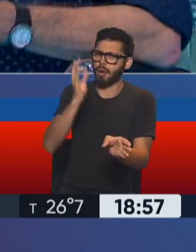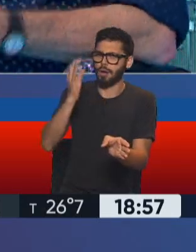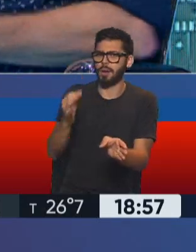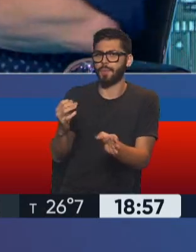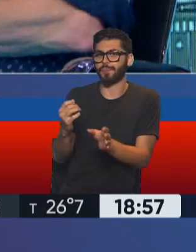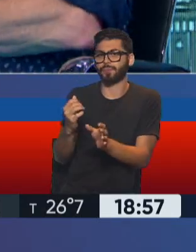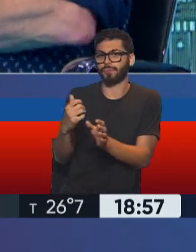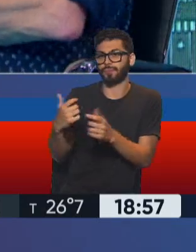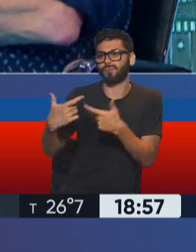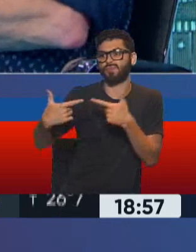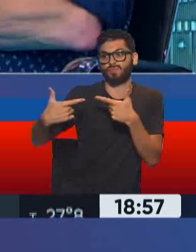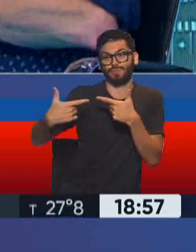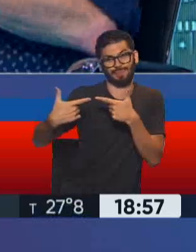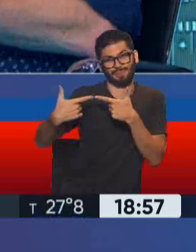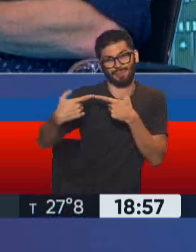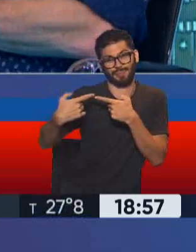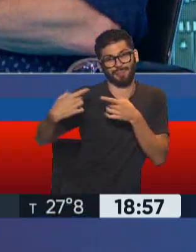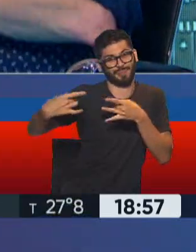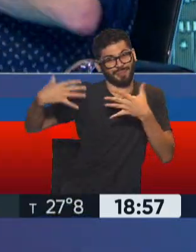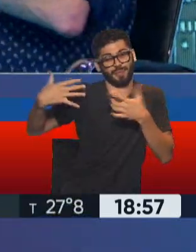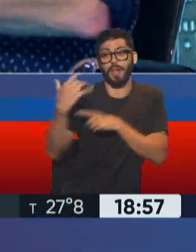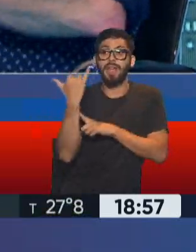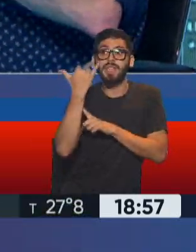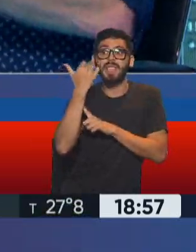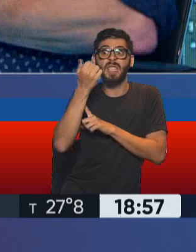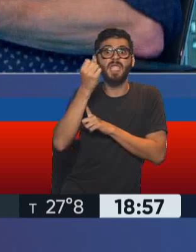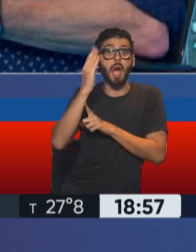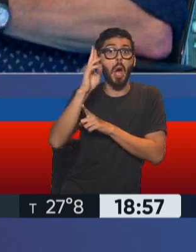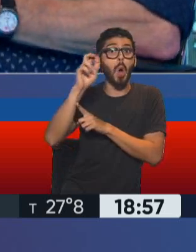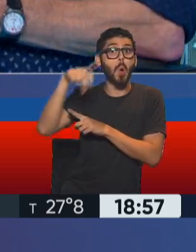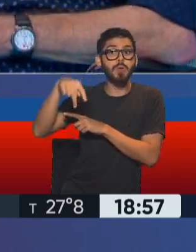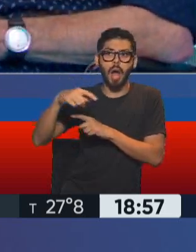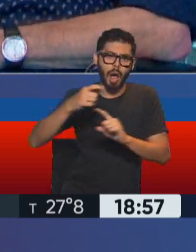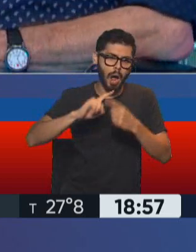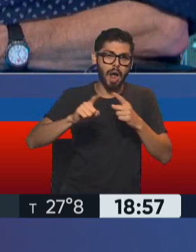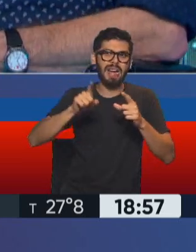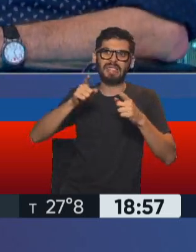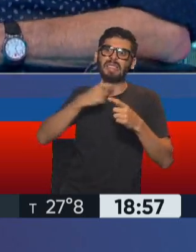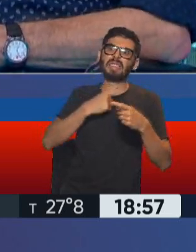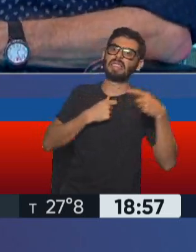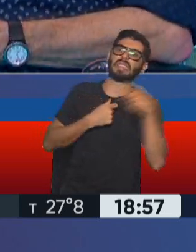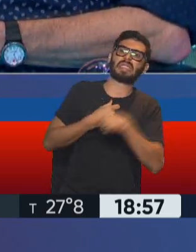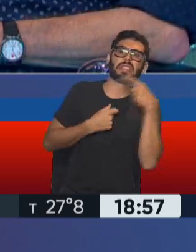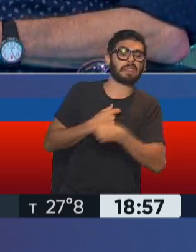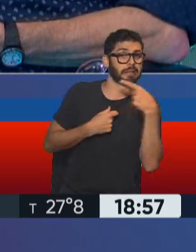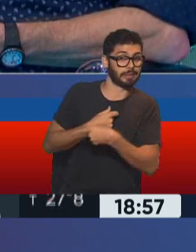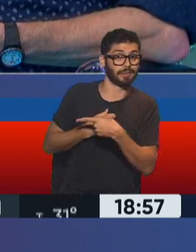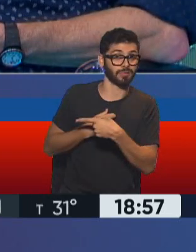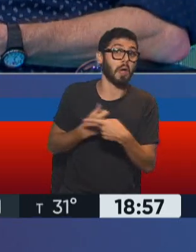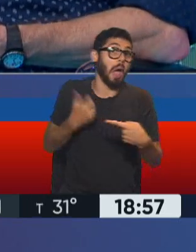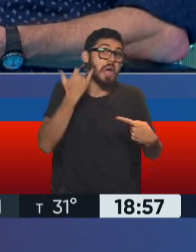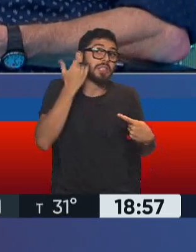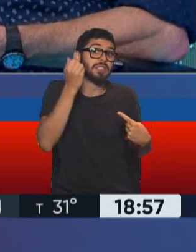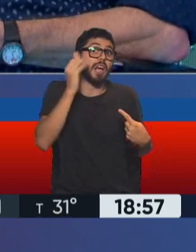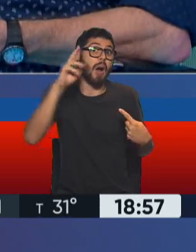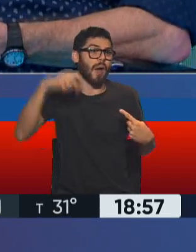acaudalado archirrival, o sea, Jabrán, había sido el culpable y viceversa, ¿no? En ese sentido, esa puja